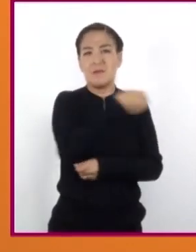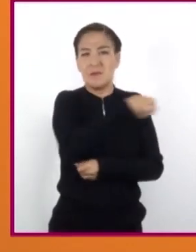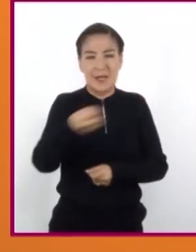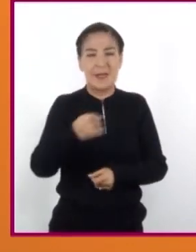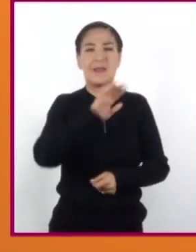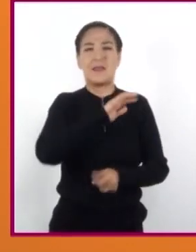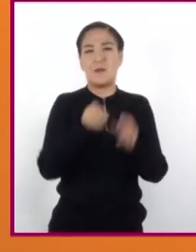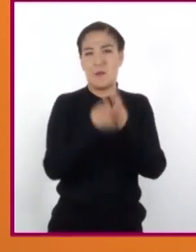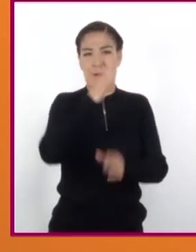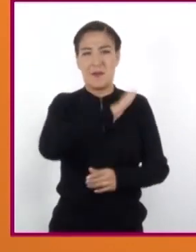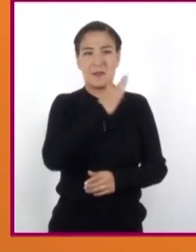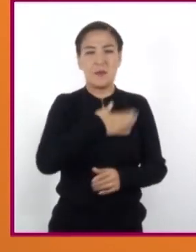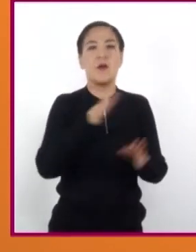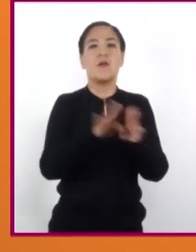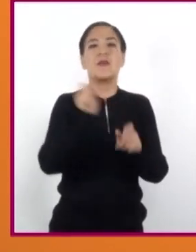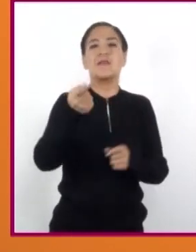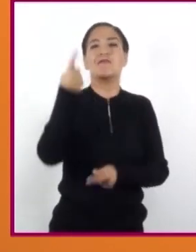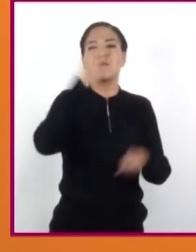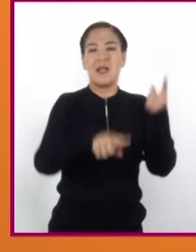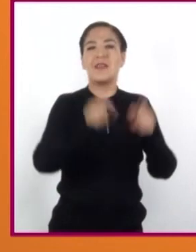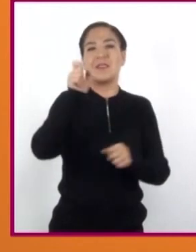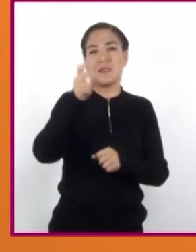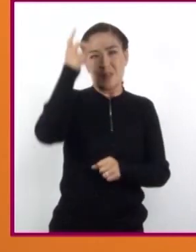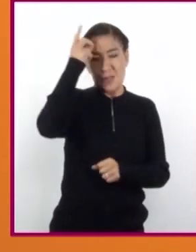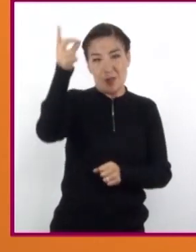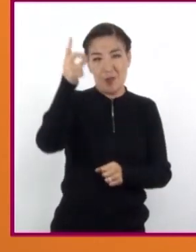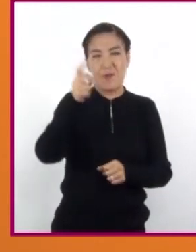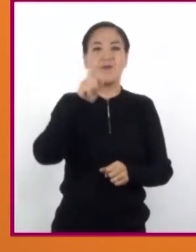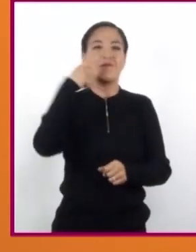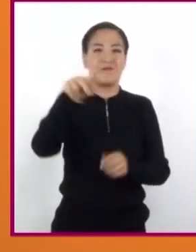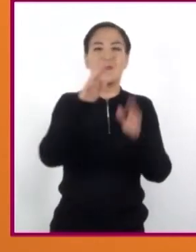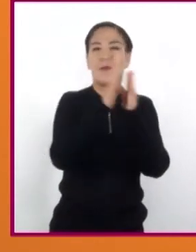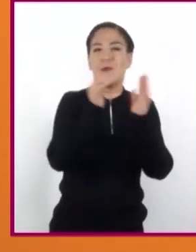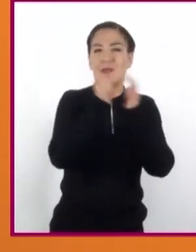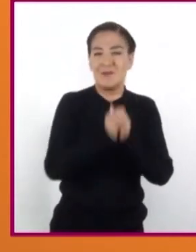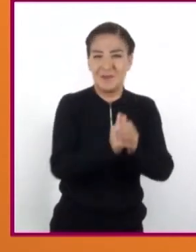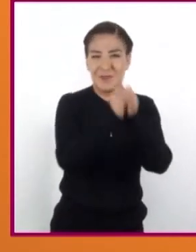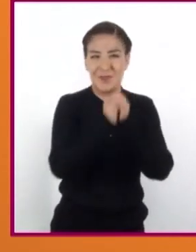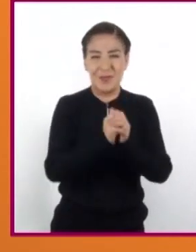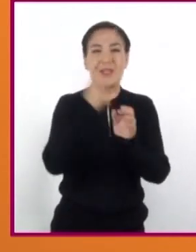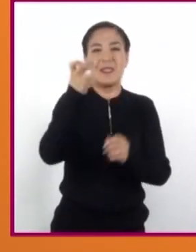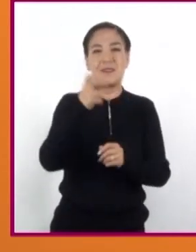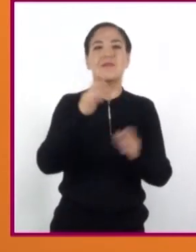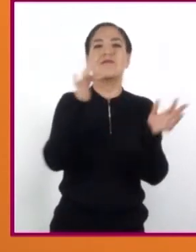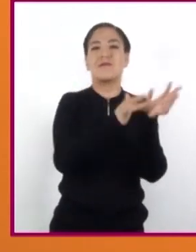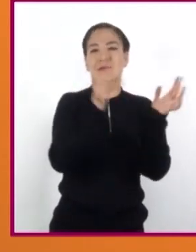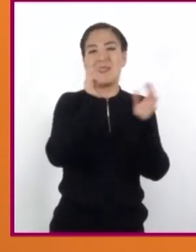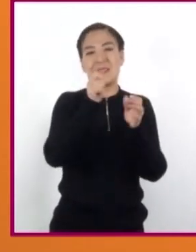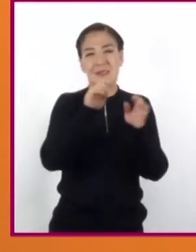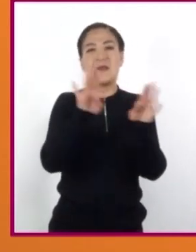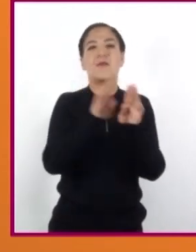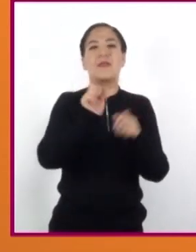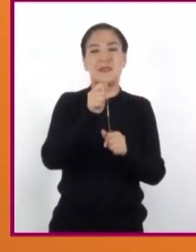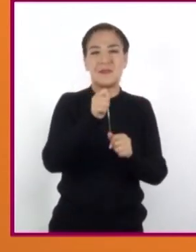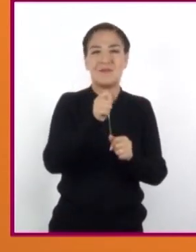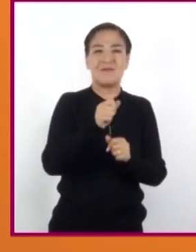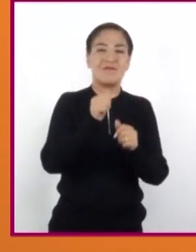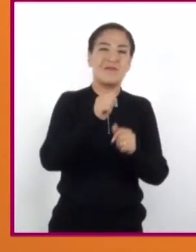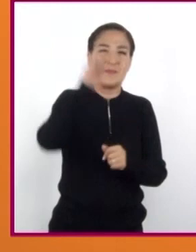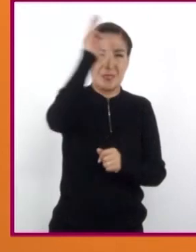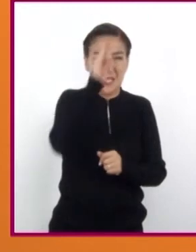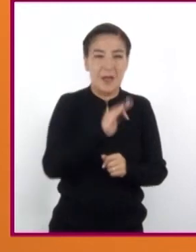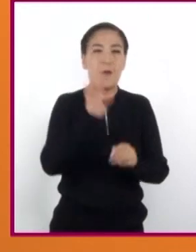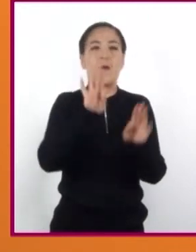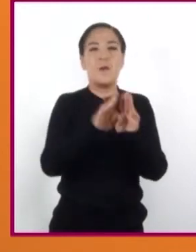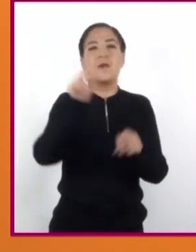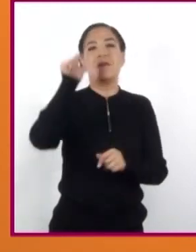la organización por diócesis. El clero secular, constituido por sacerdotes católicos, fue el encargado de